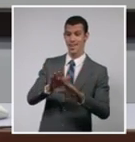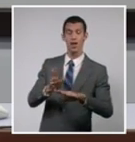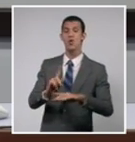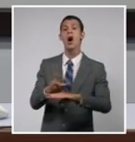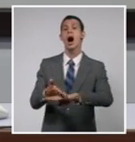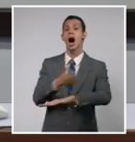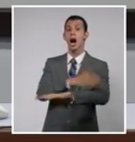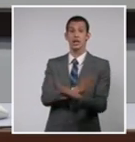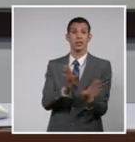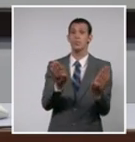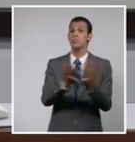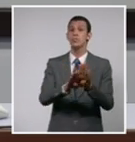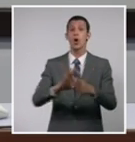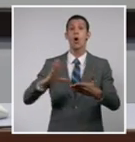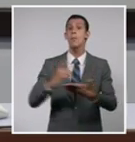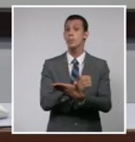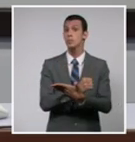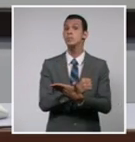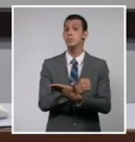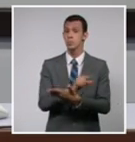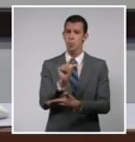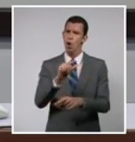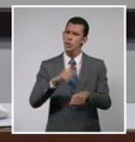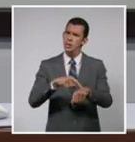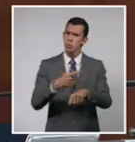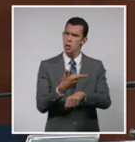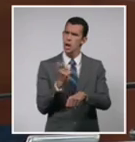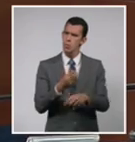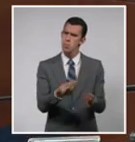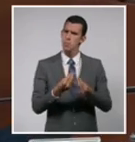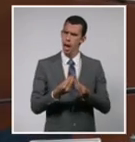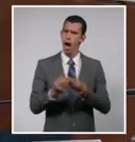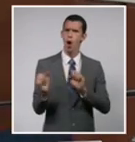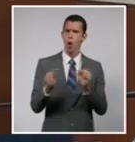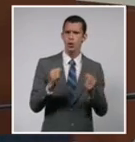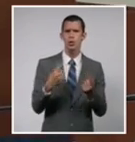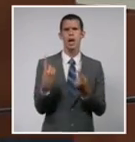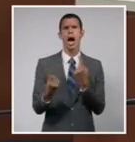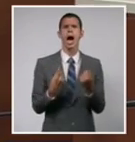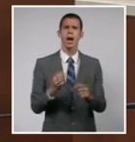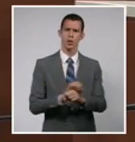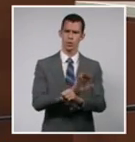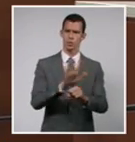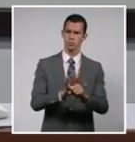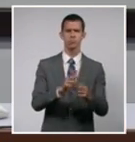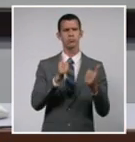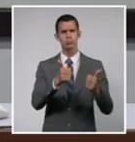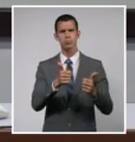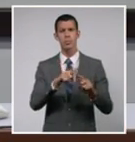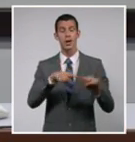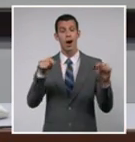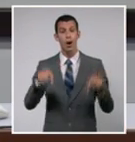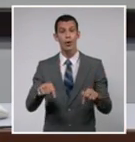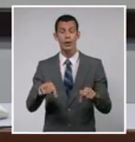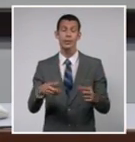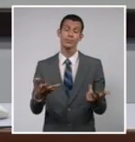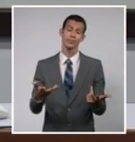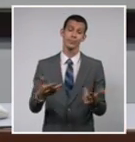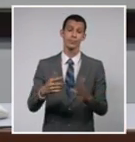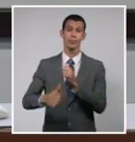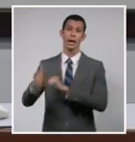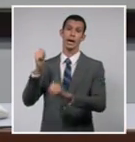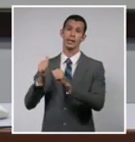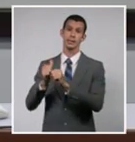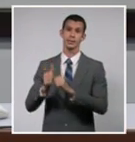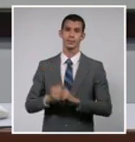dio un resultado de control sobre la pandemia. Y sobre todo a los más irresponsables, a los que menos